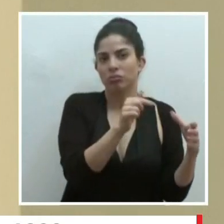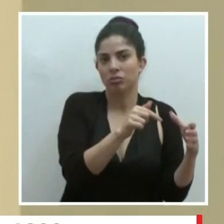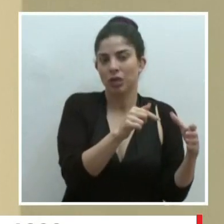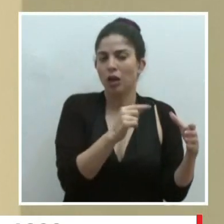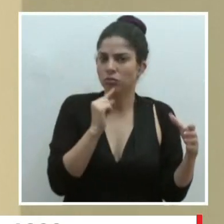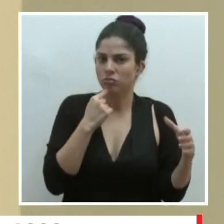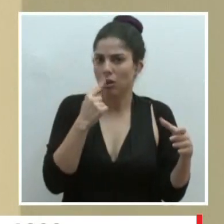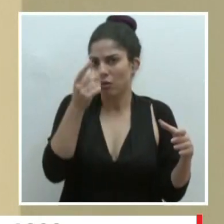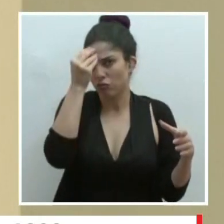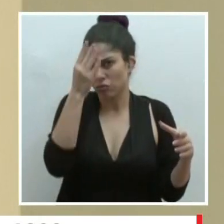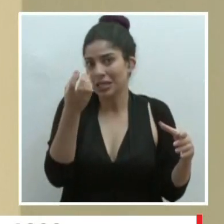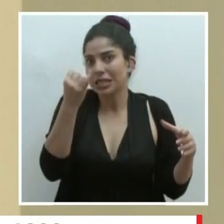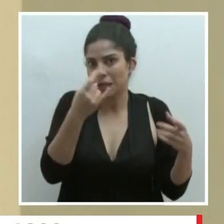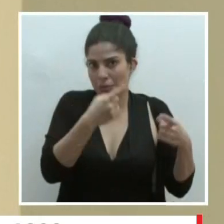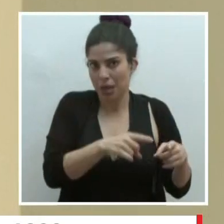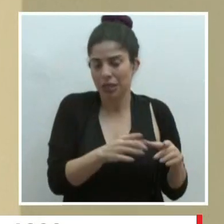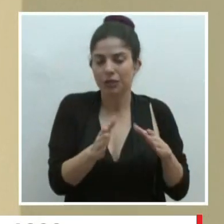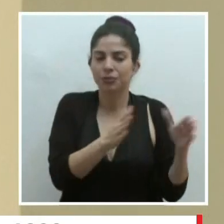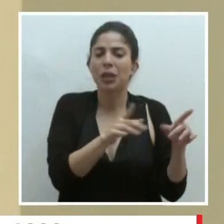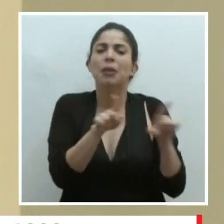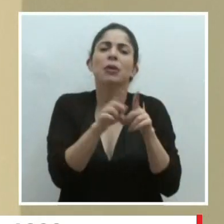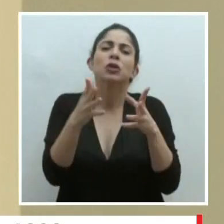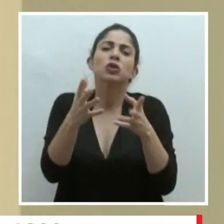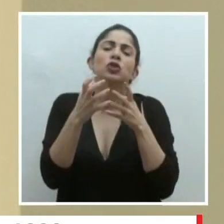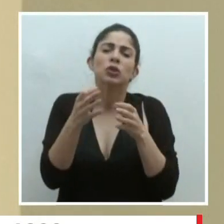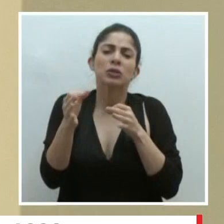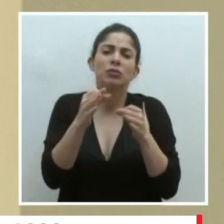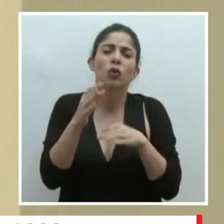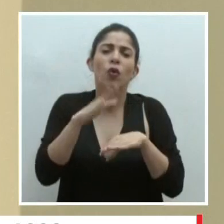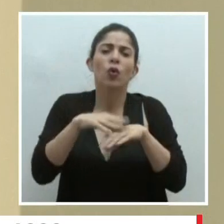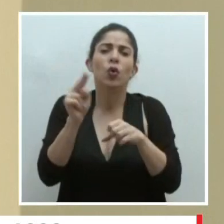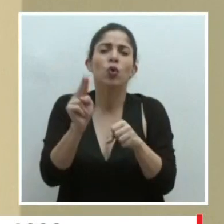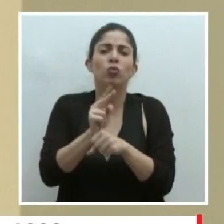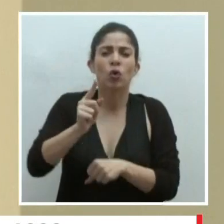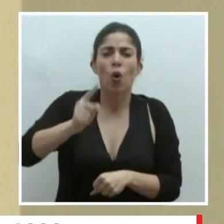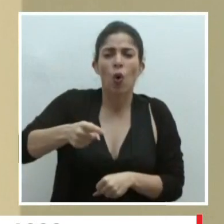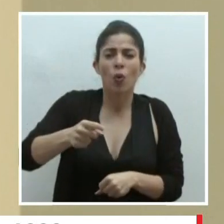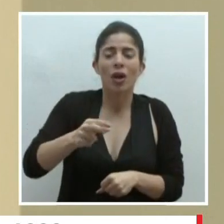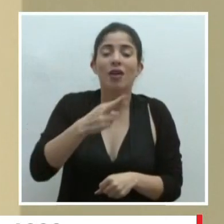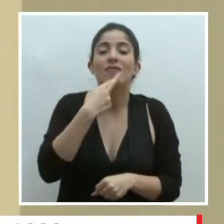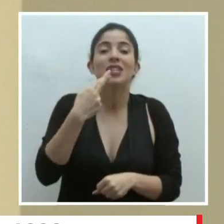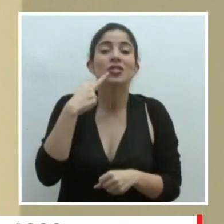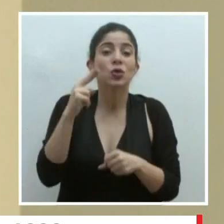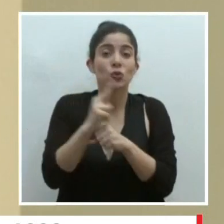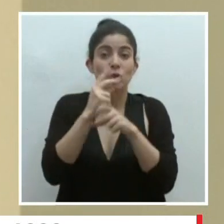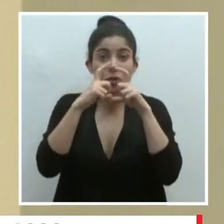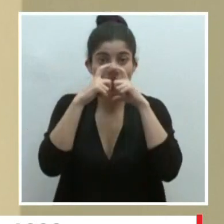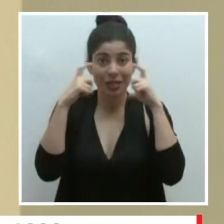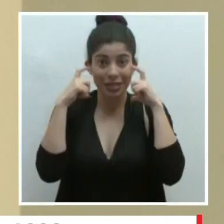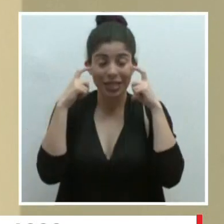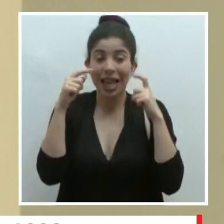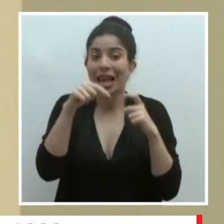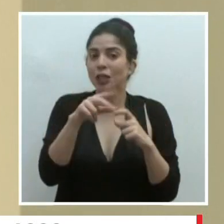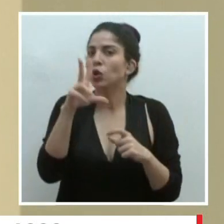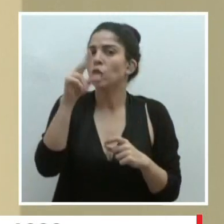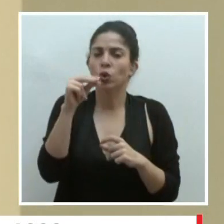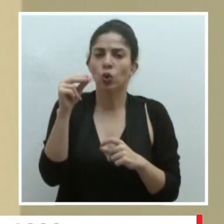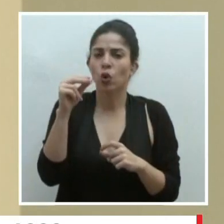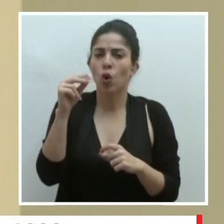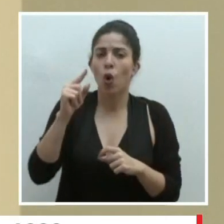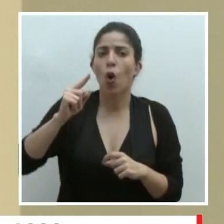también quería hacer una aclaratoria con respecto al uso obligatorio que habíamos hablado en restaurantes de las mascarillas. Esta medida no se está contemplando